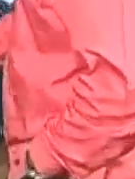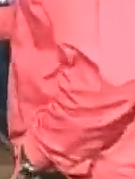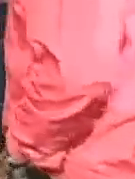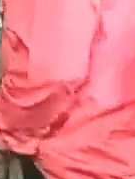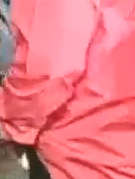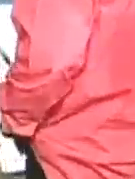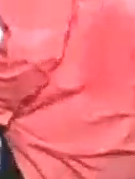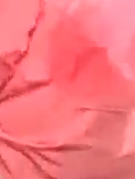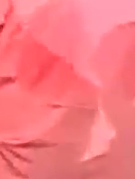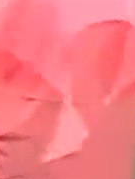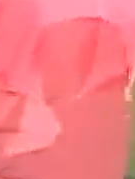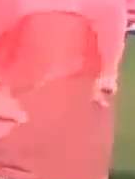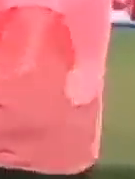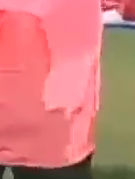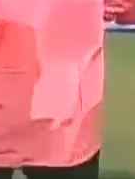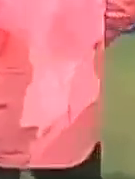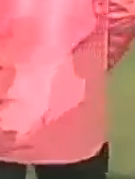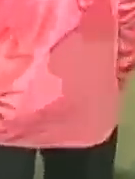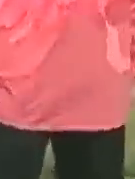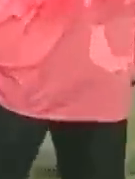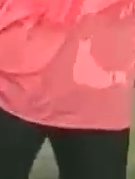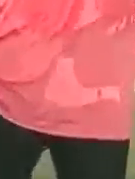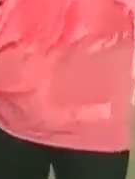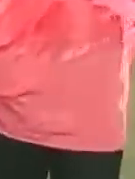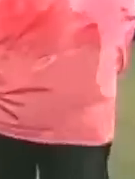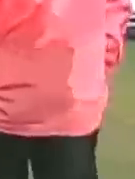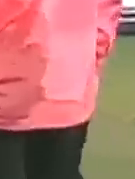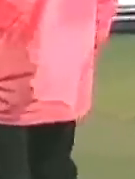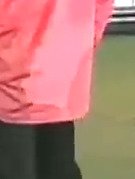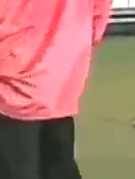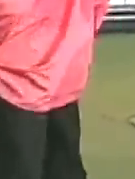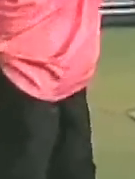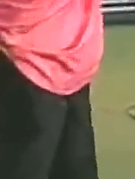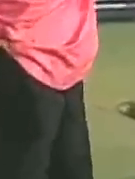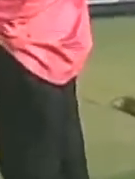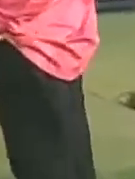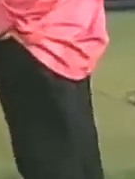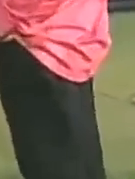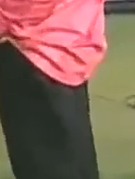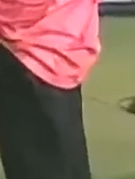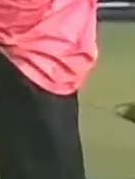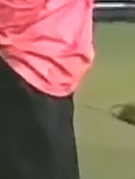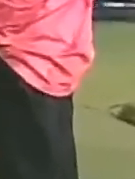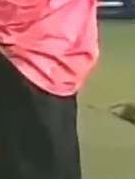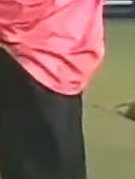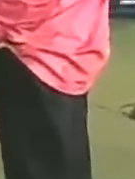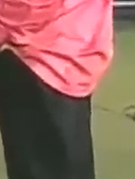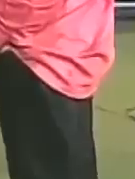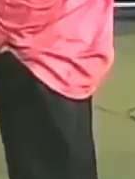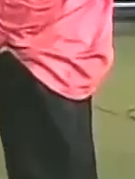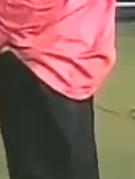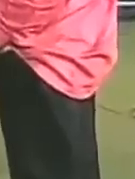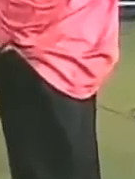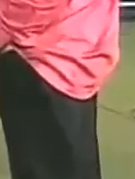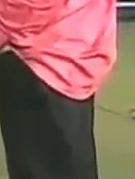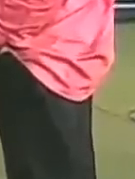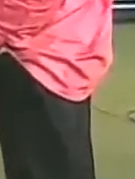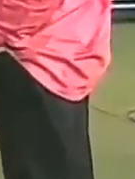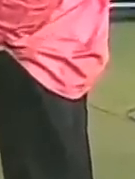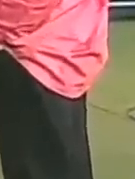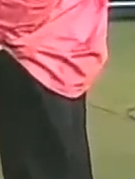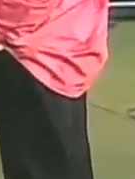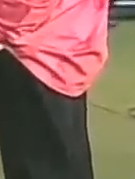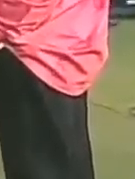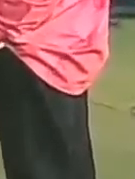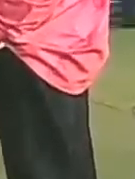comandante Hugo Chávez Frías, en donde el imperialismo afianzó, reforzó su ataque contra la revolución bolivariana desde varios ámbitos,